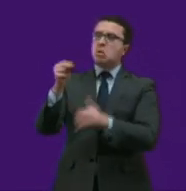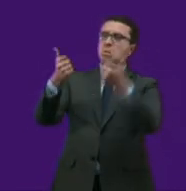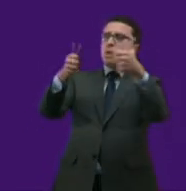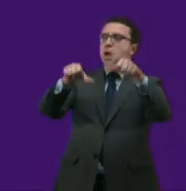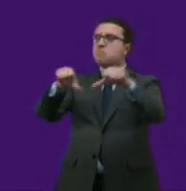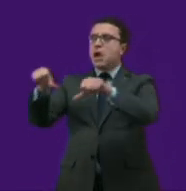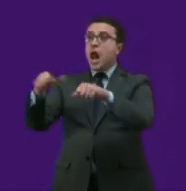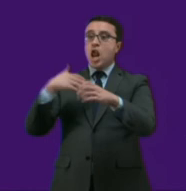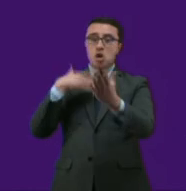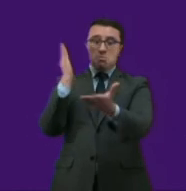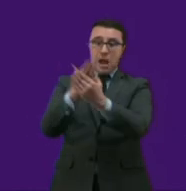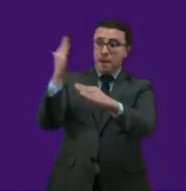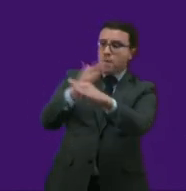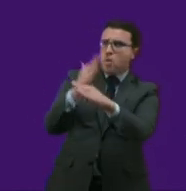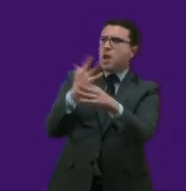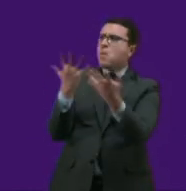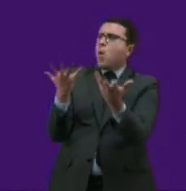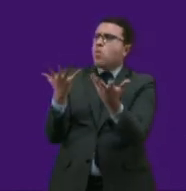enfrentaste el problema,